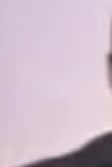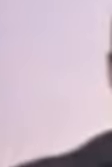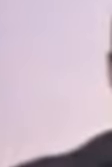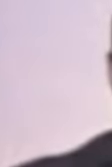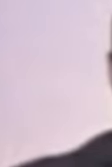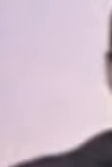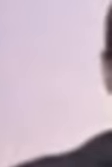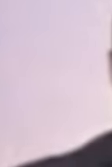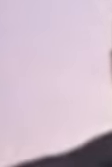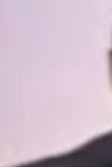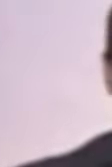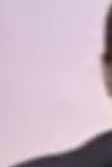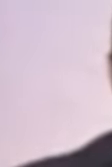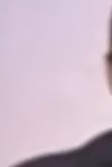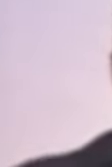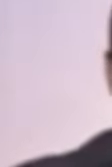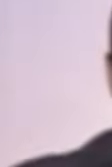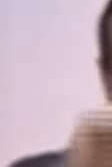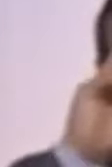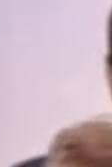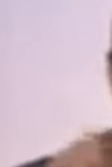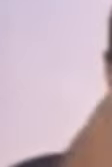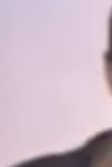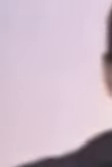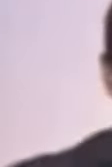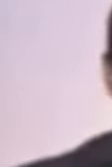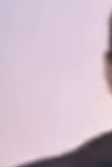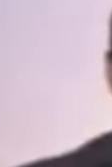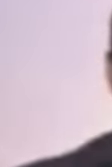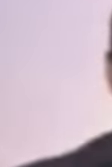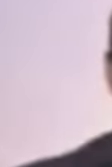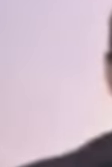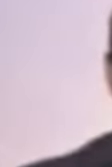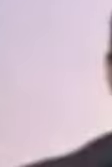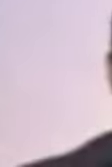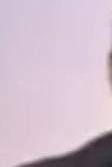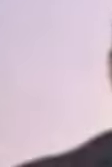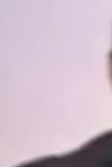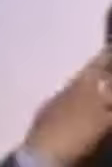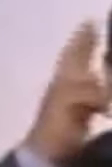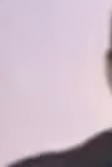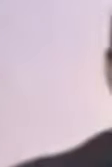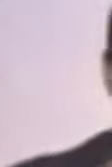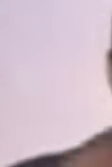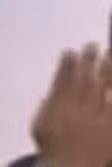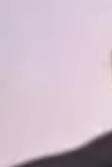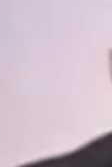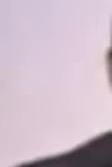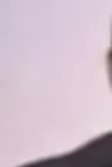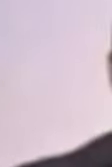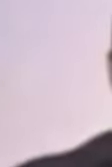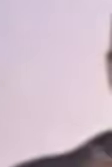la República distinguía entre ciudadanos peruanos de primera y segunda clase. ¿Cuánta razón tenía el infeliz? Porque